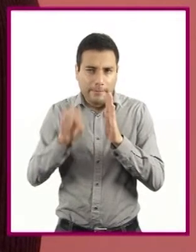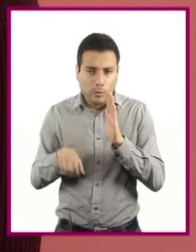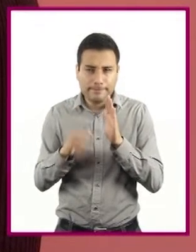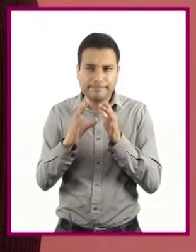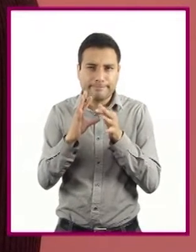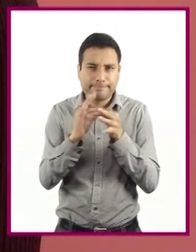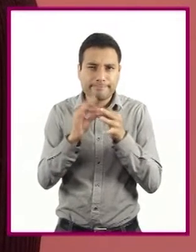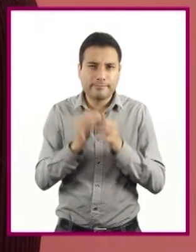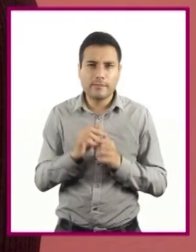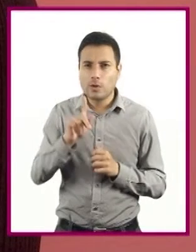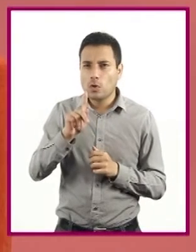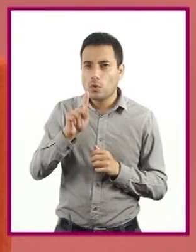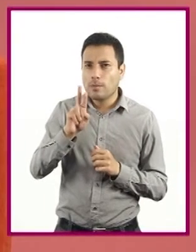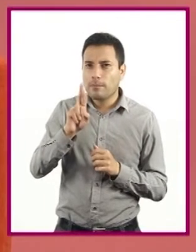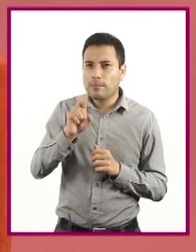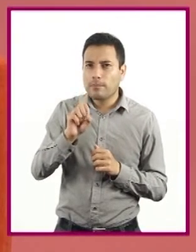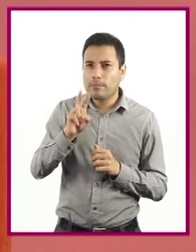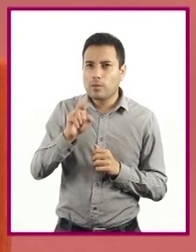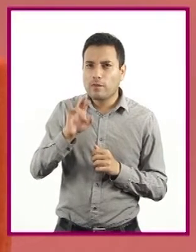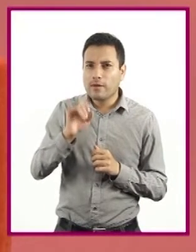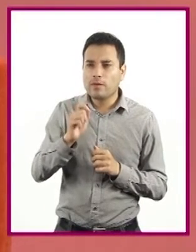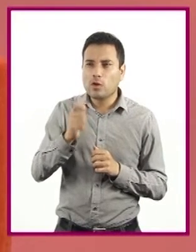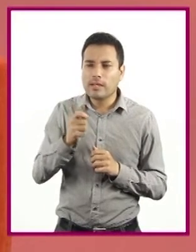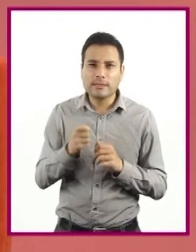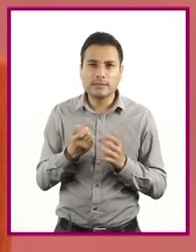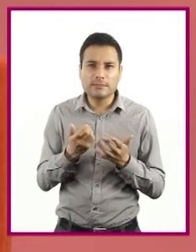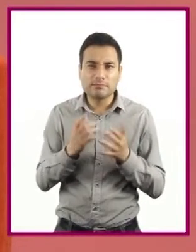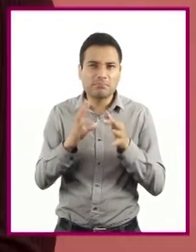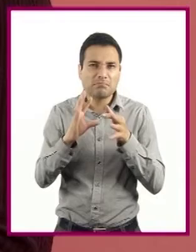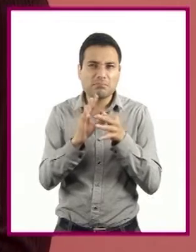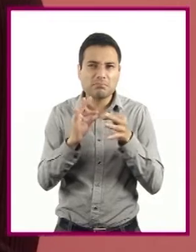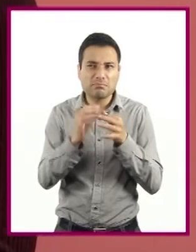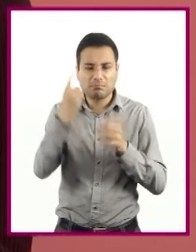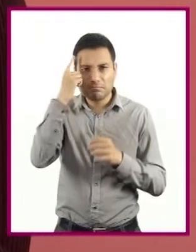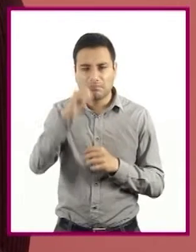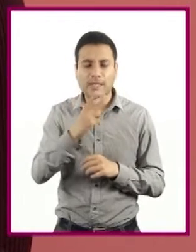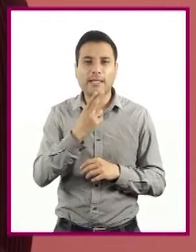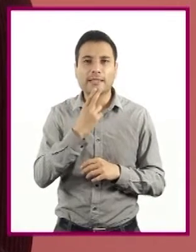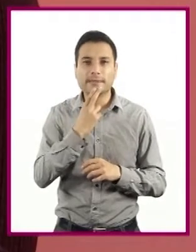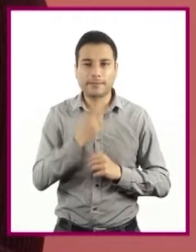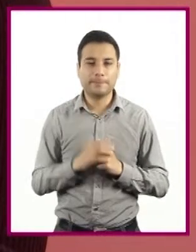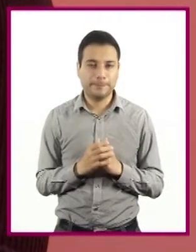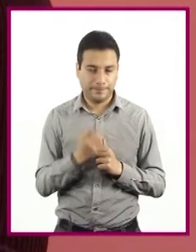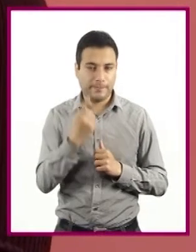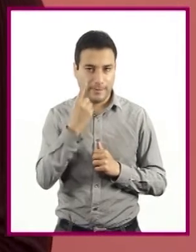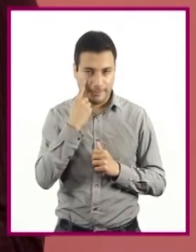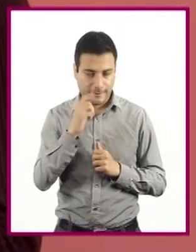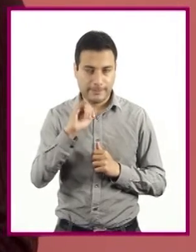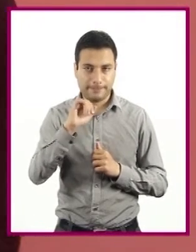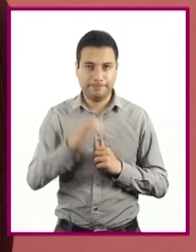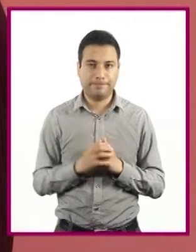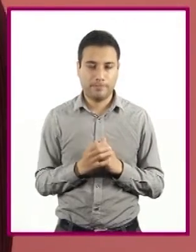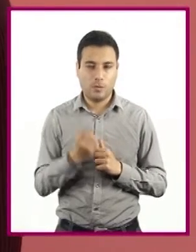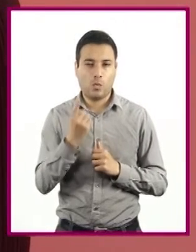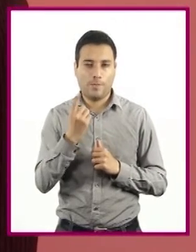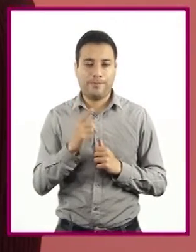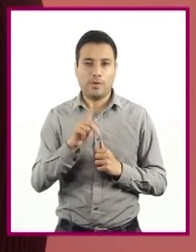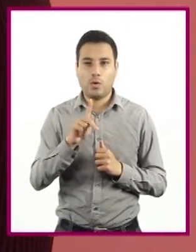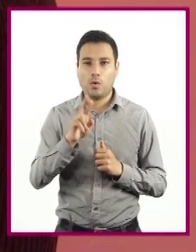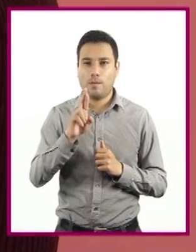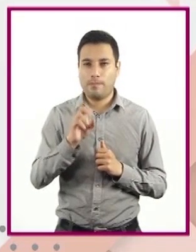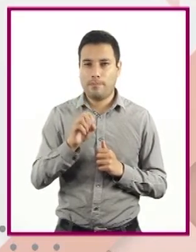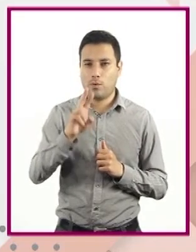¿Qué significa? ¿En qué contexto se usa? Claro que sí. Revisemos uno de los proverbios que acabo